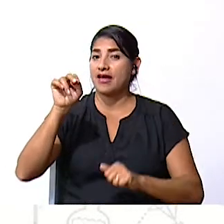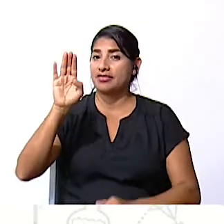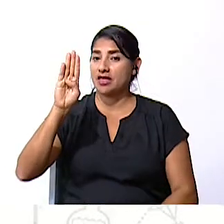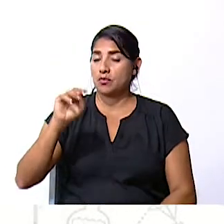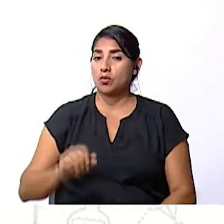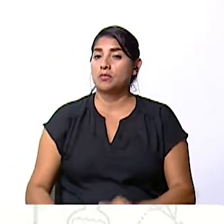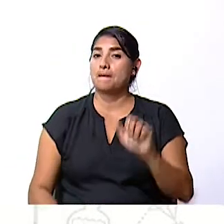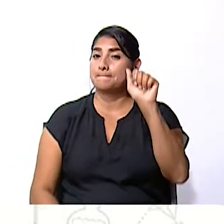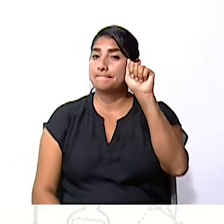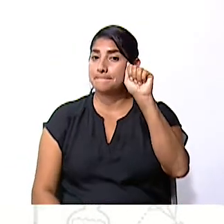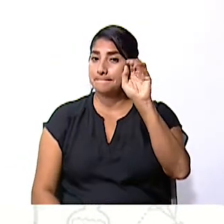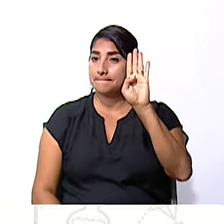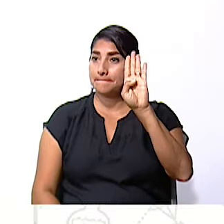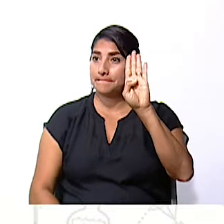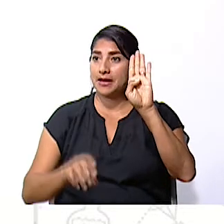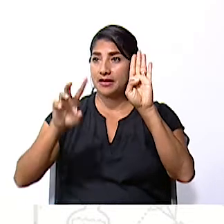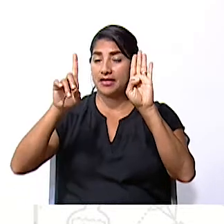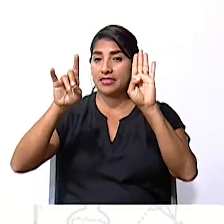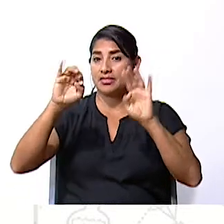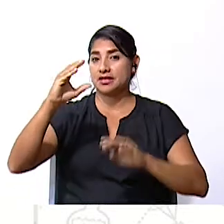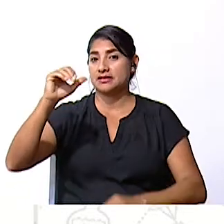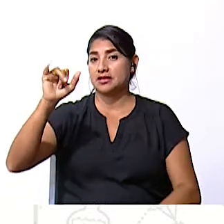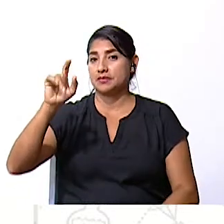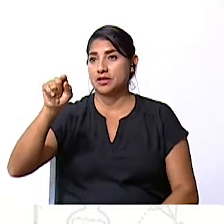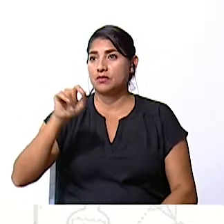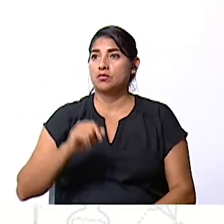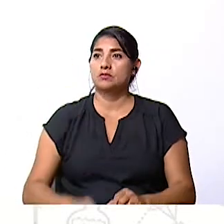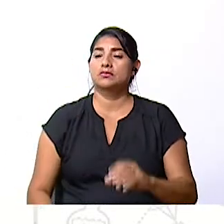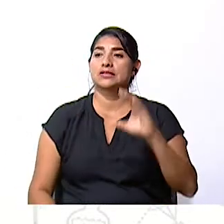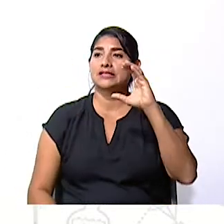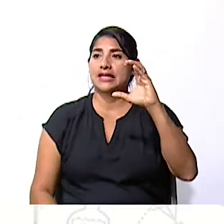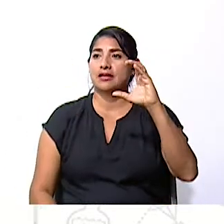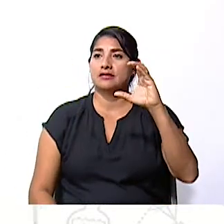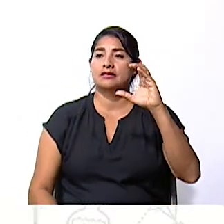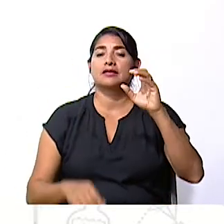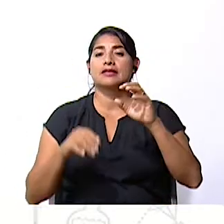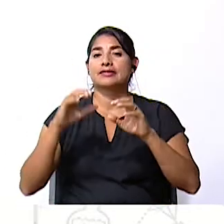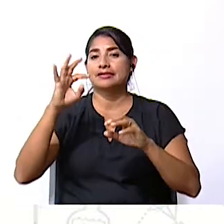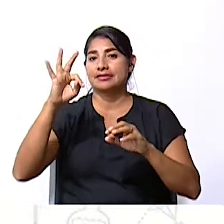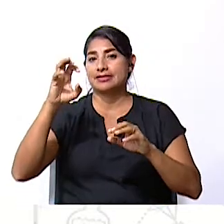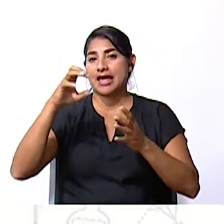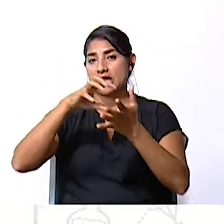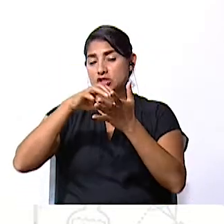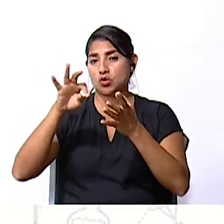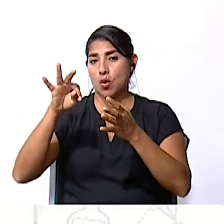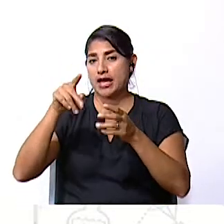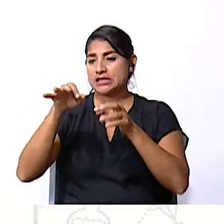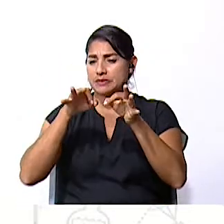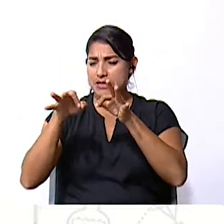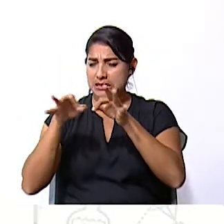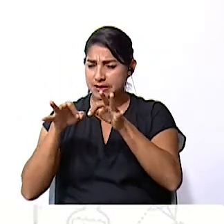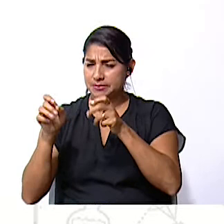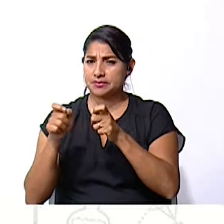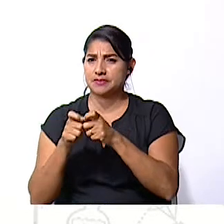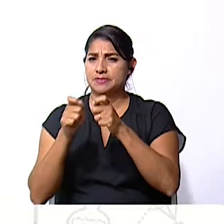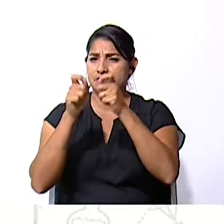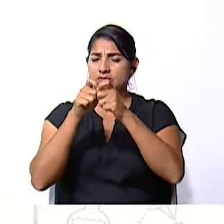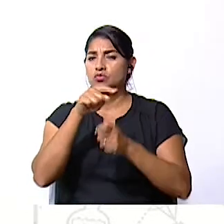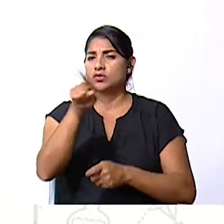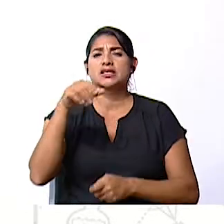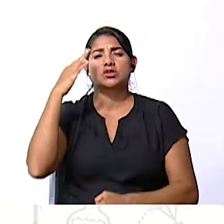B. Texto descriptivo. C. Texto explicativo. Ahí en